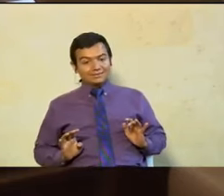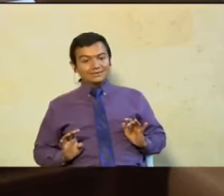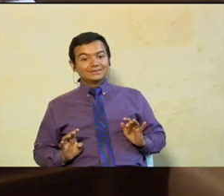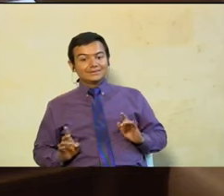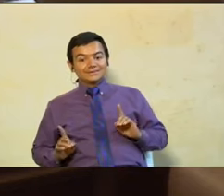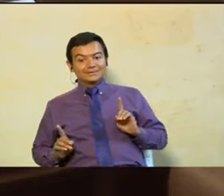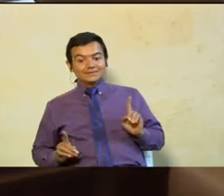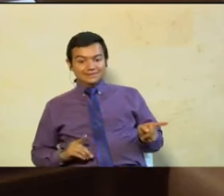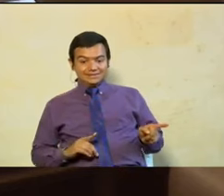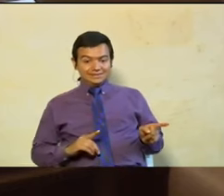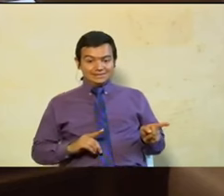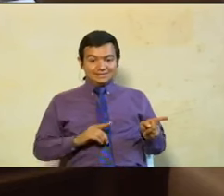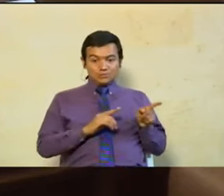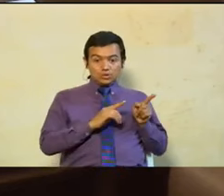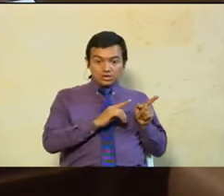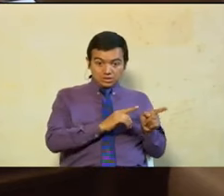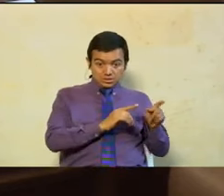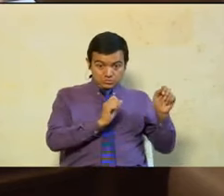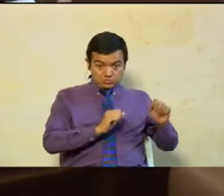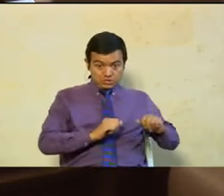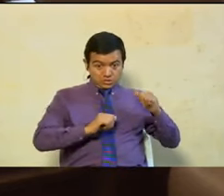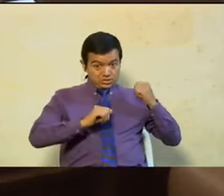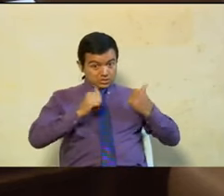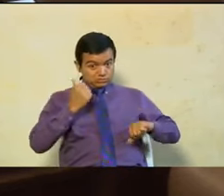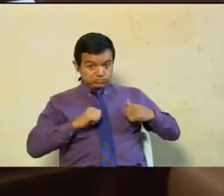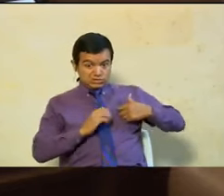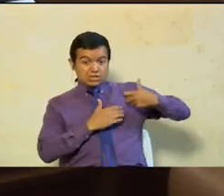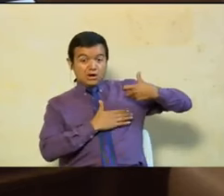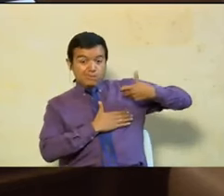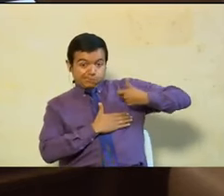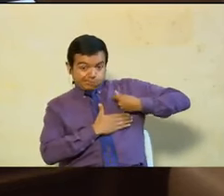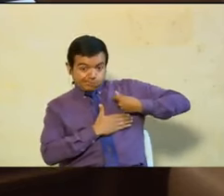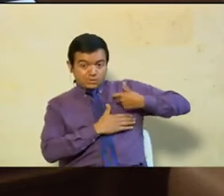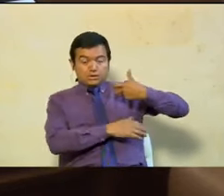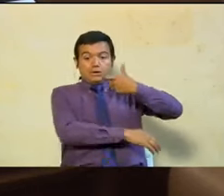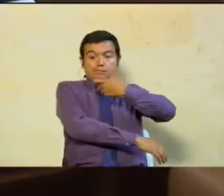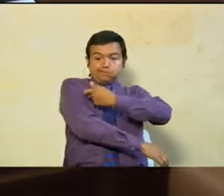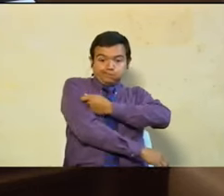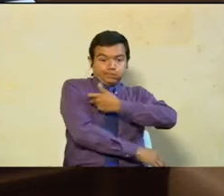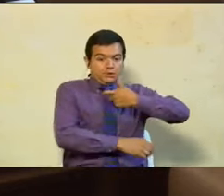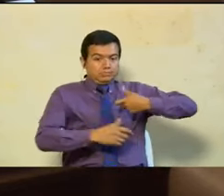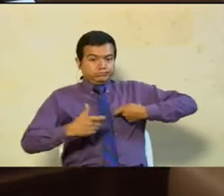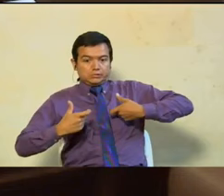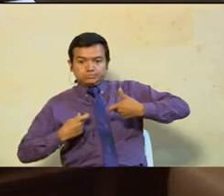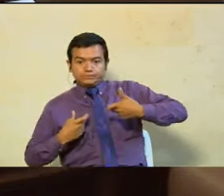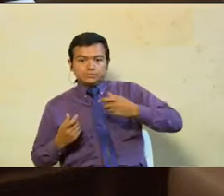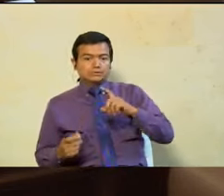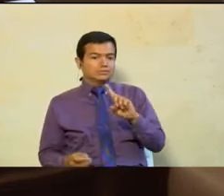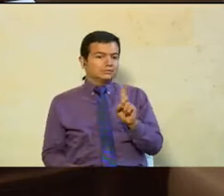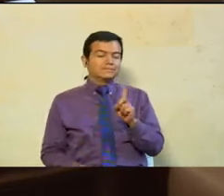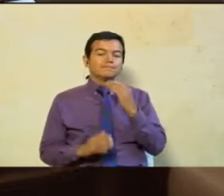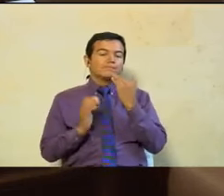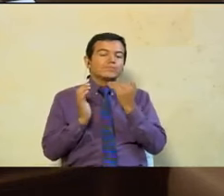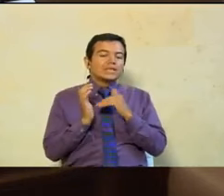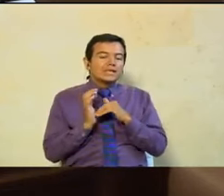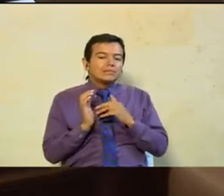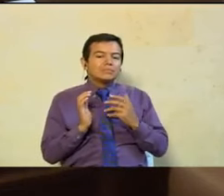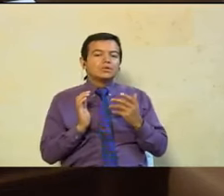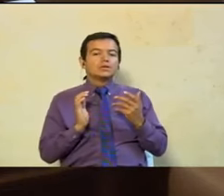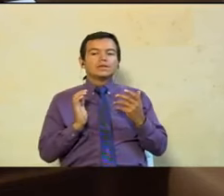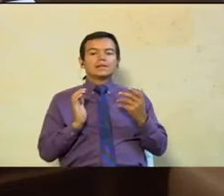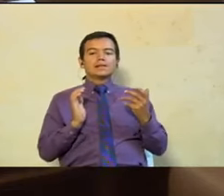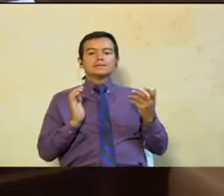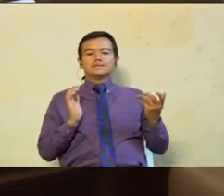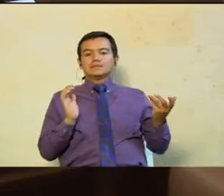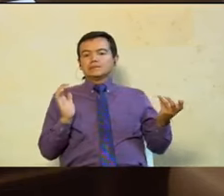esista no puede hacer procedimientos invasivos un procedimiento invasivo por ejemplo un procedimiento donde